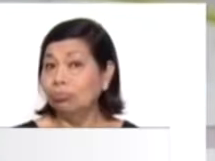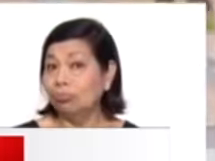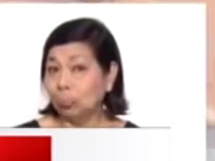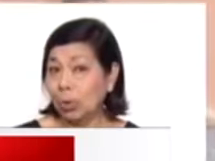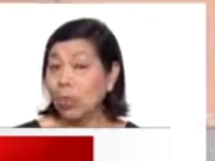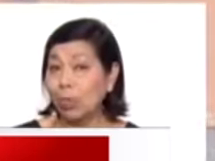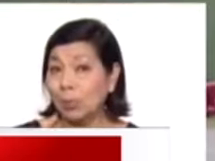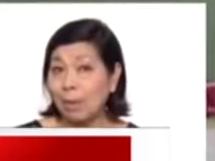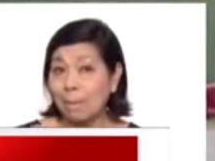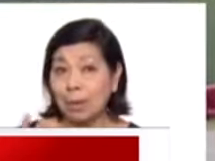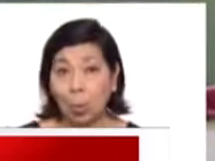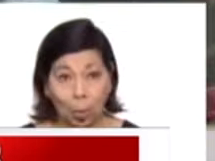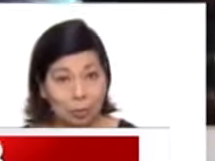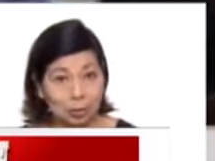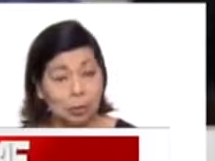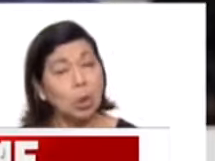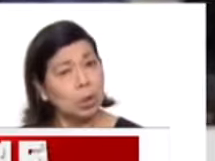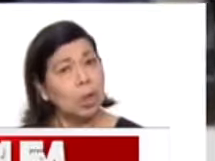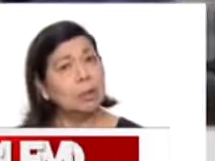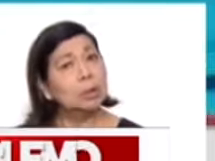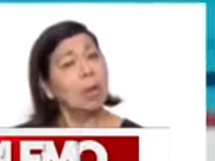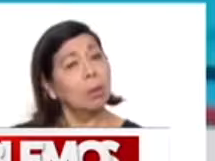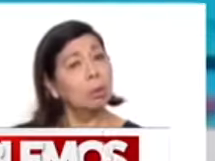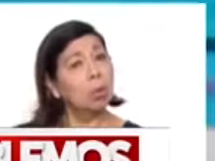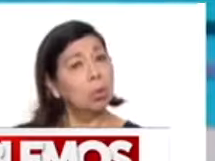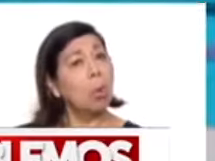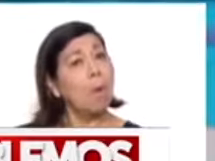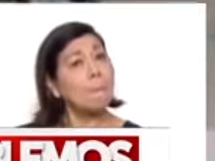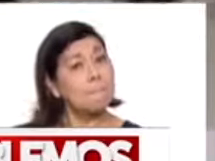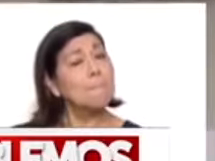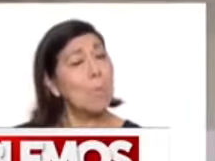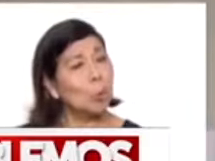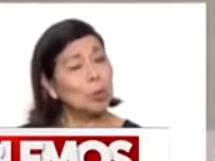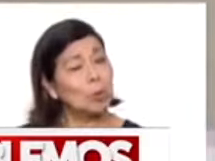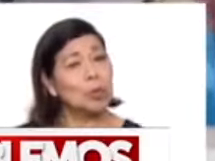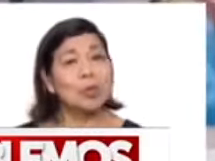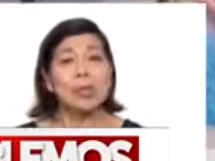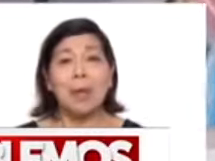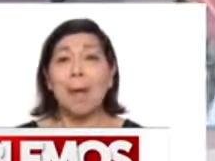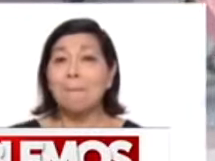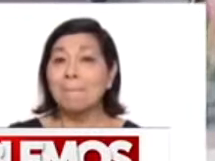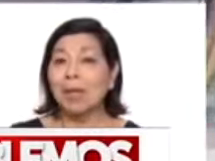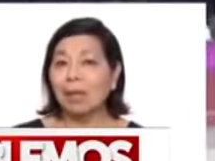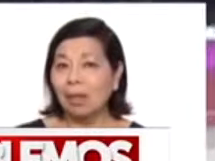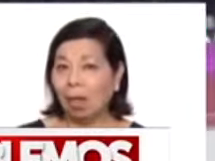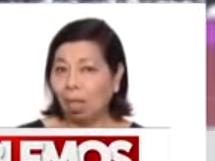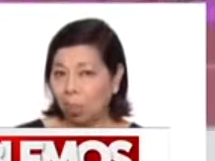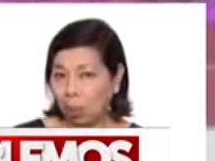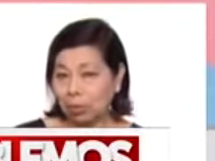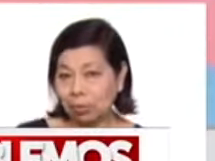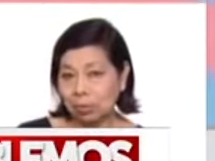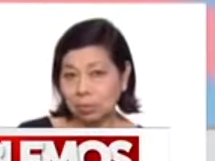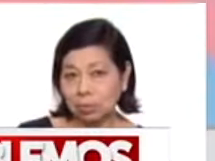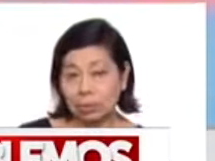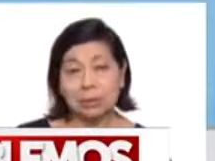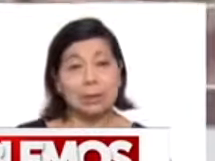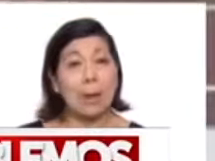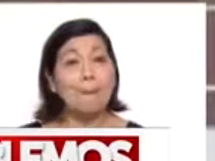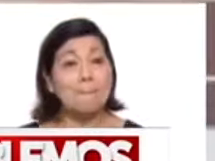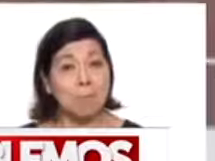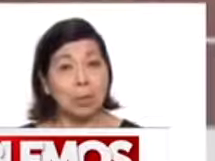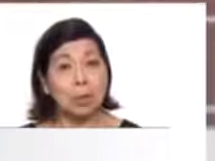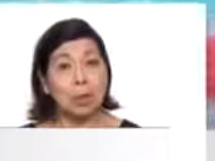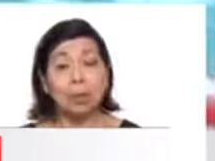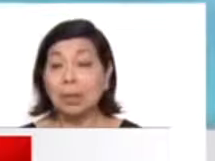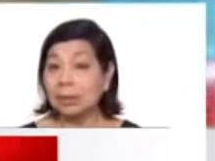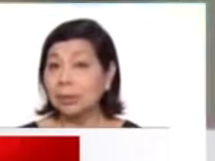este 2024 desarrollaremos 6 eventos de carácter mundial. Nuestra ministra de Educación, recién llegada específicamente para